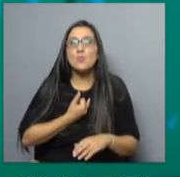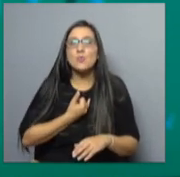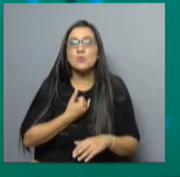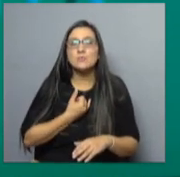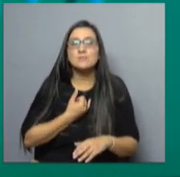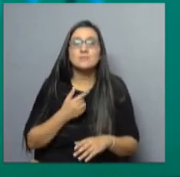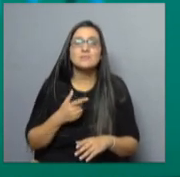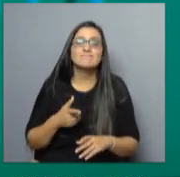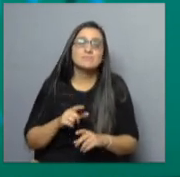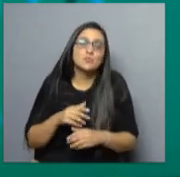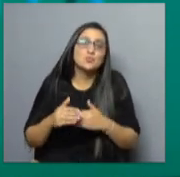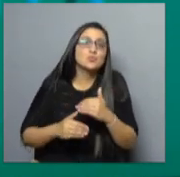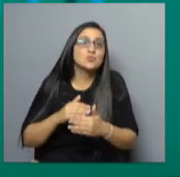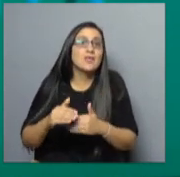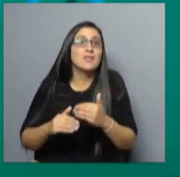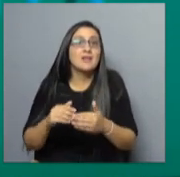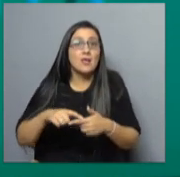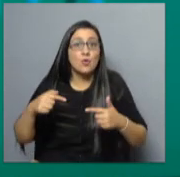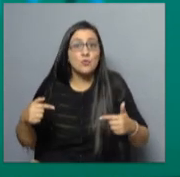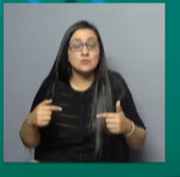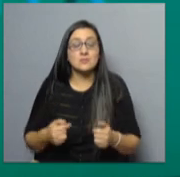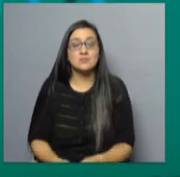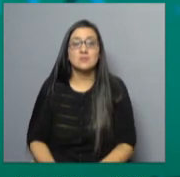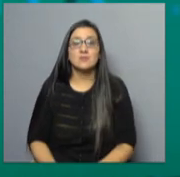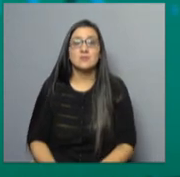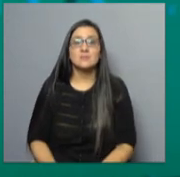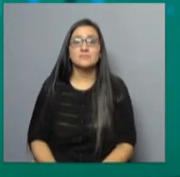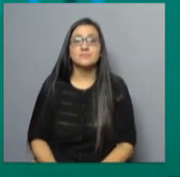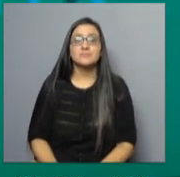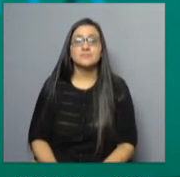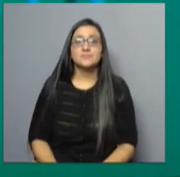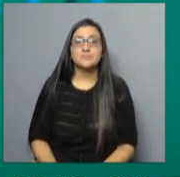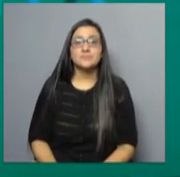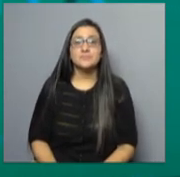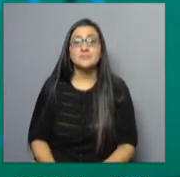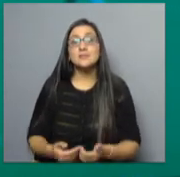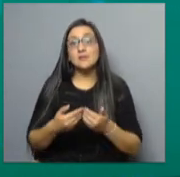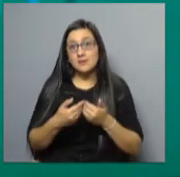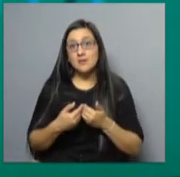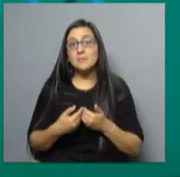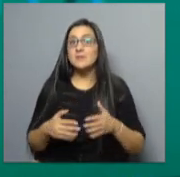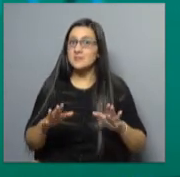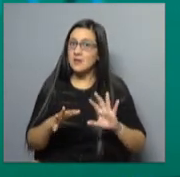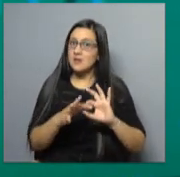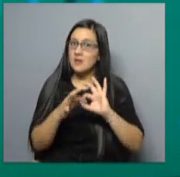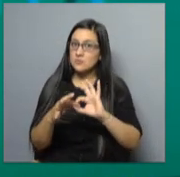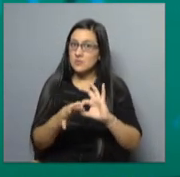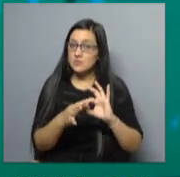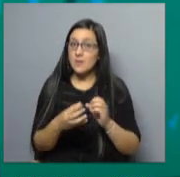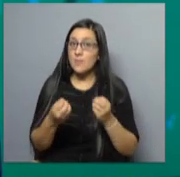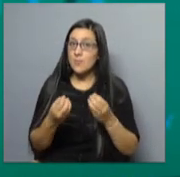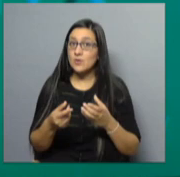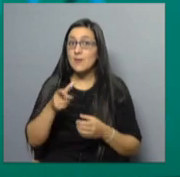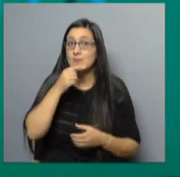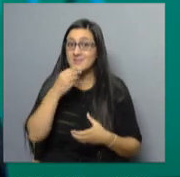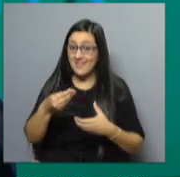dinámica legal o política sino la dinámica criminológica y sociológica de los fenómenos empiezan a tener vinculación porque la policía es parte de la